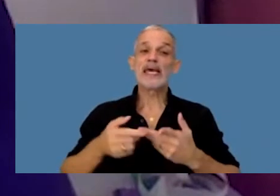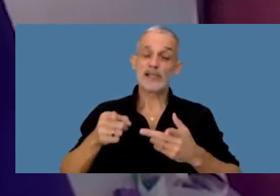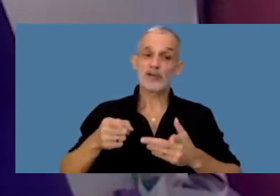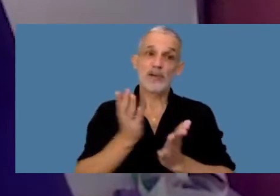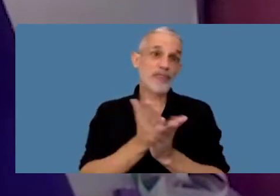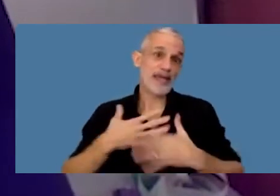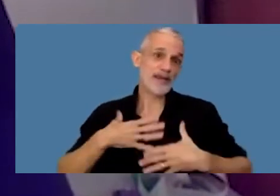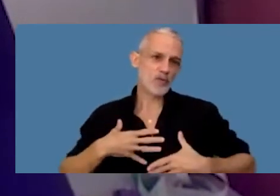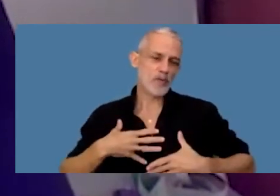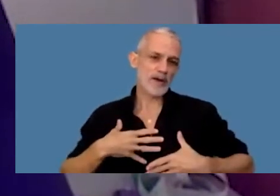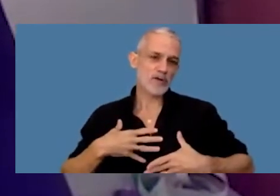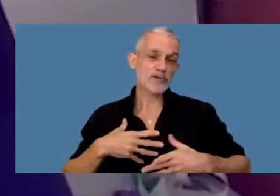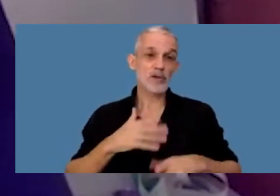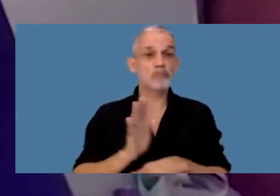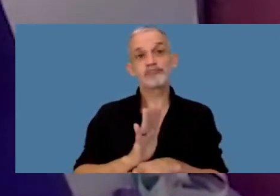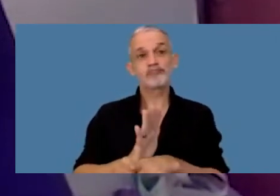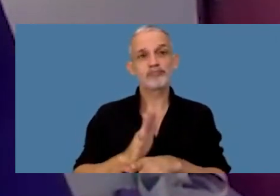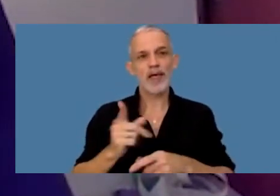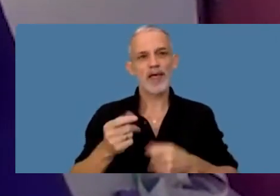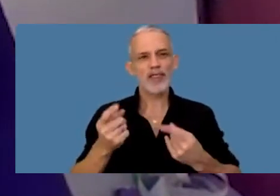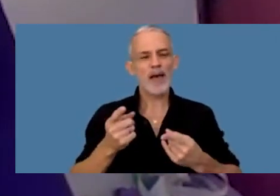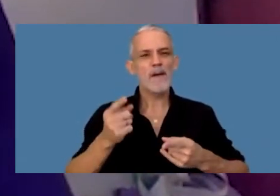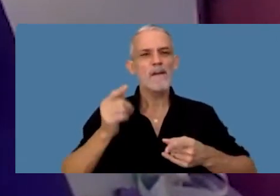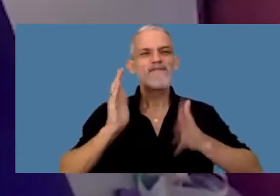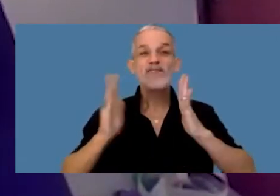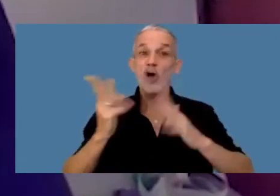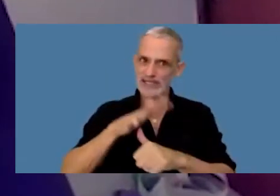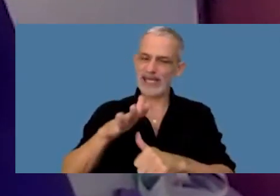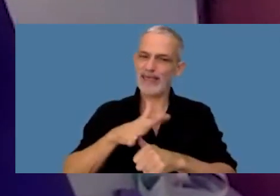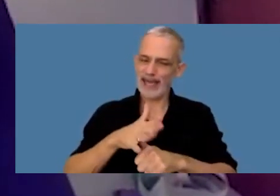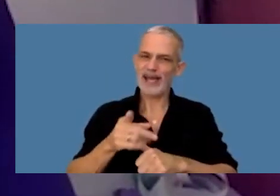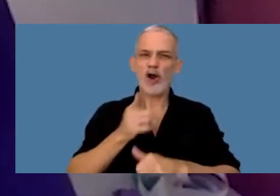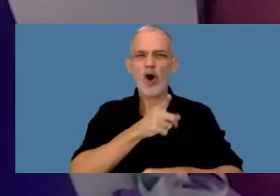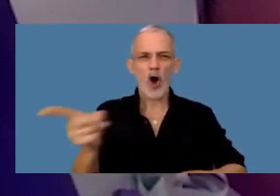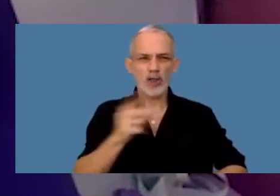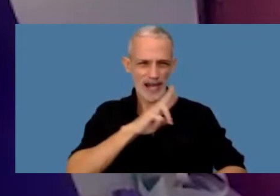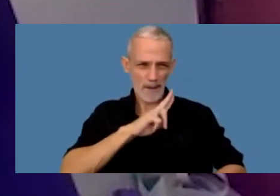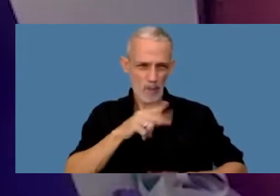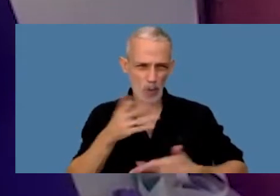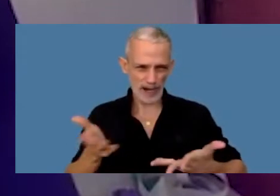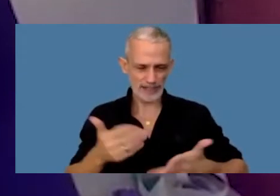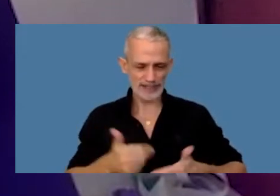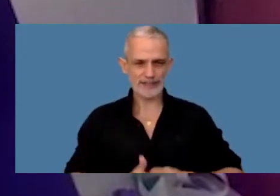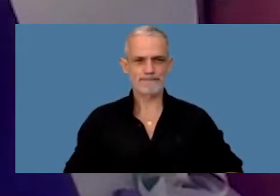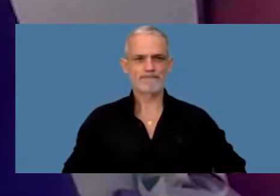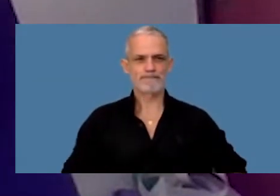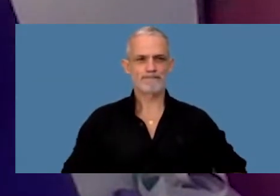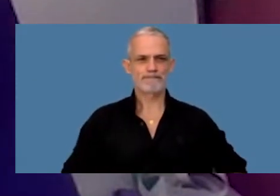profesionales de la medicina, sino también a los administrativos o de maestranza.